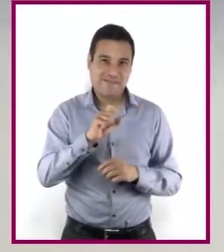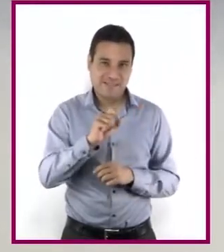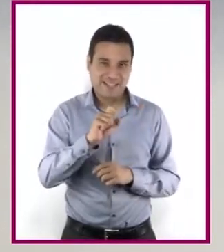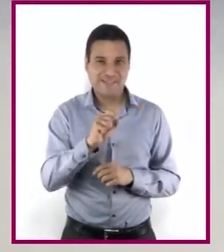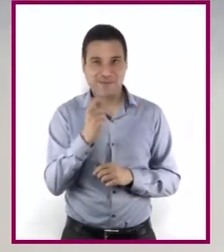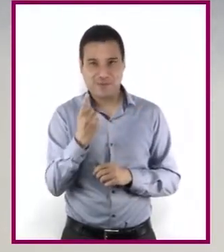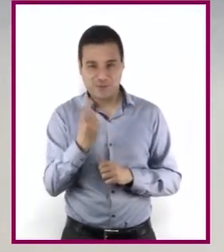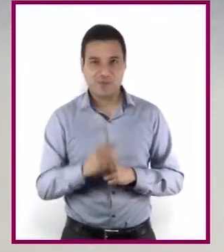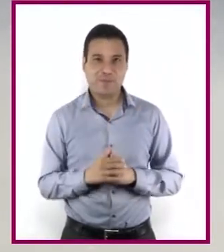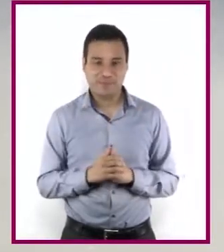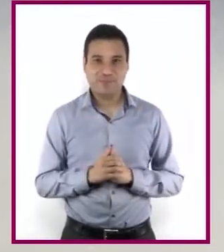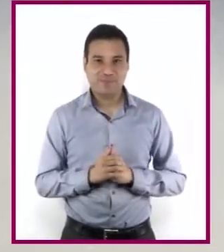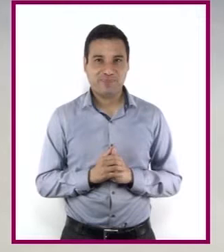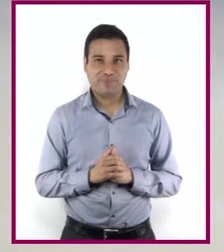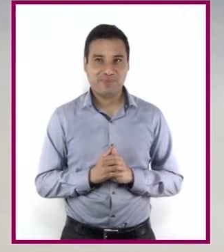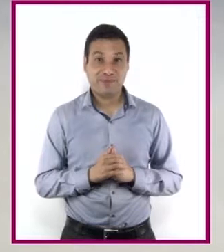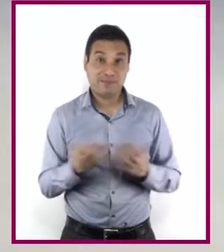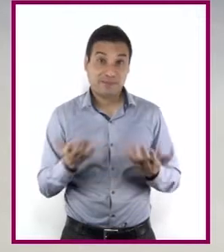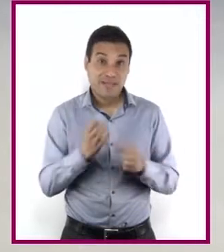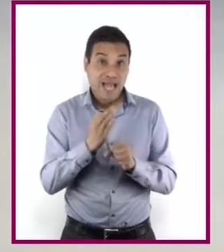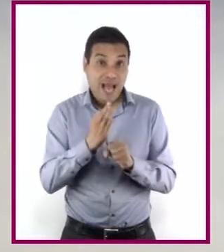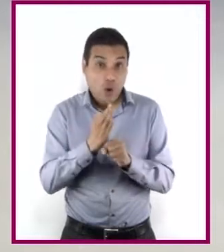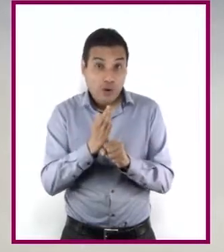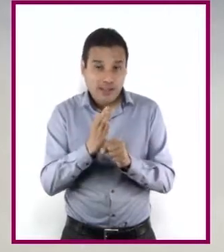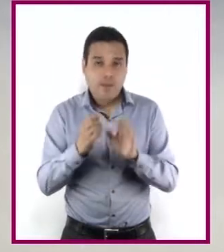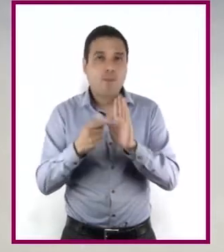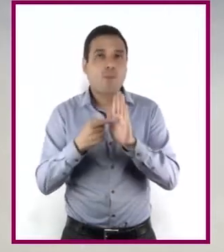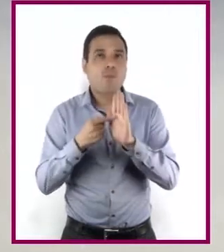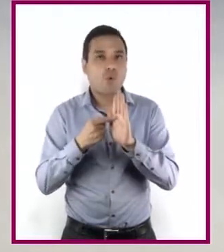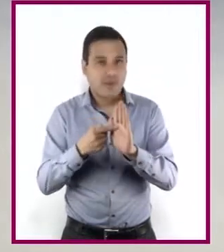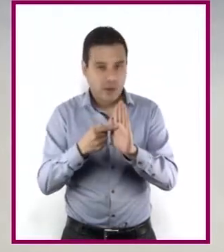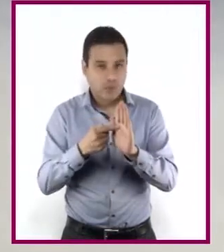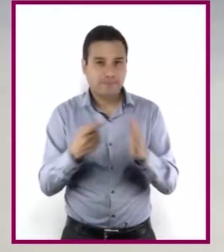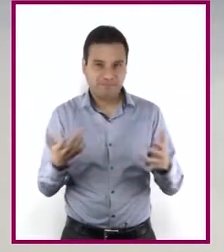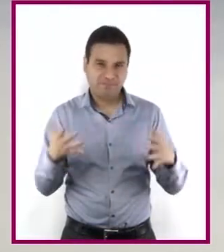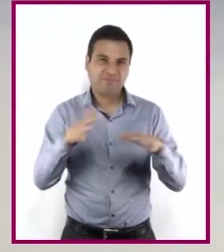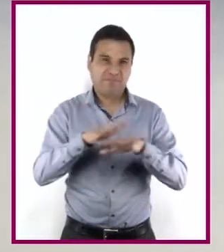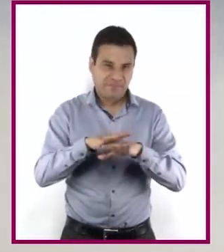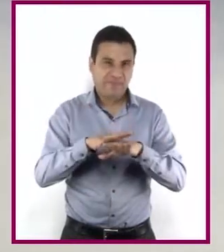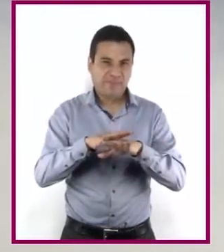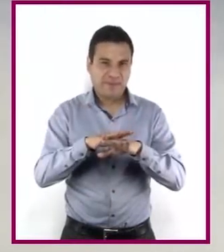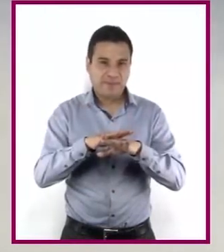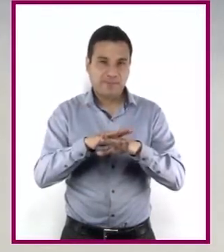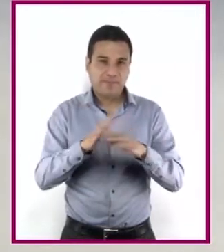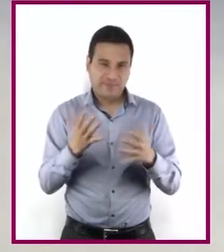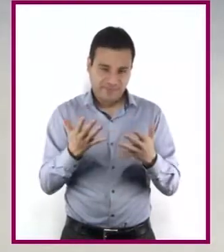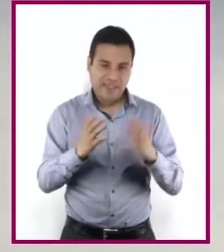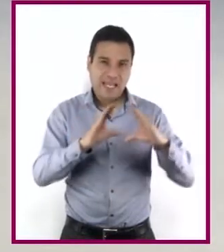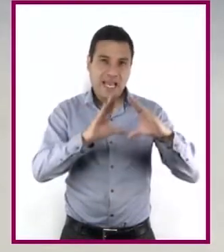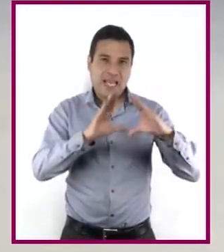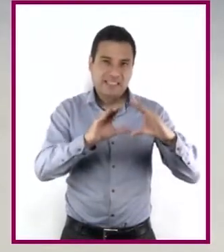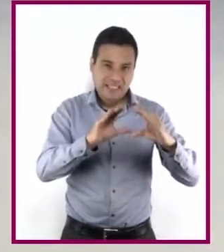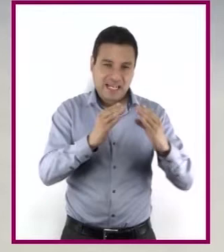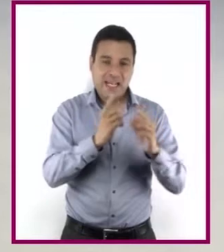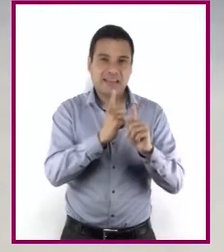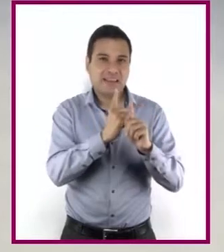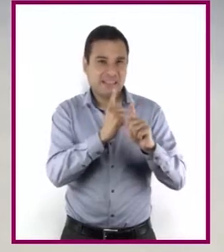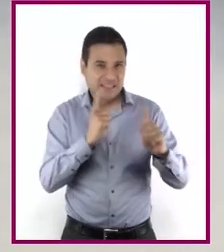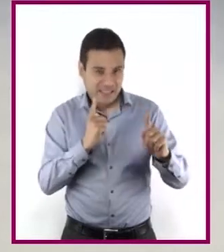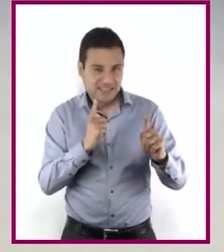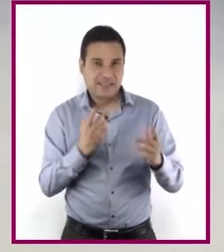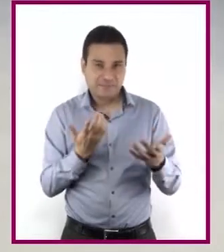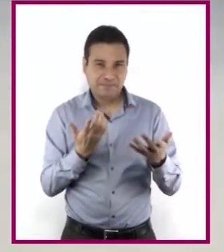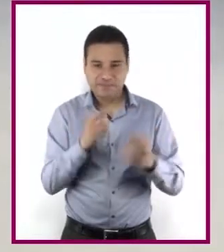2020-2021, en el contexto de un modelo híbrido con recursos de la educación a distancia. Mi nombre es